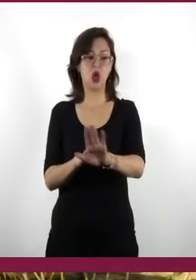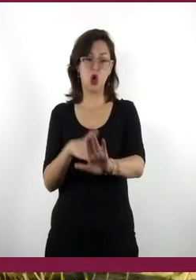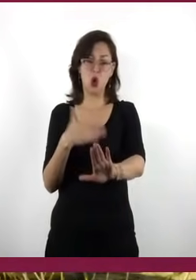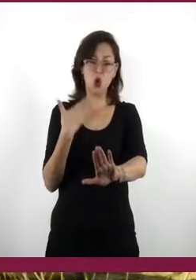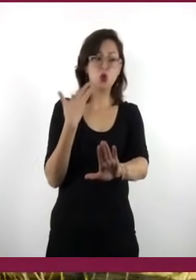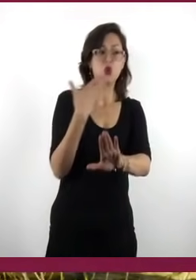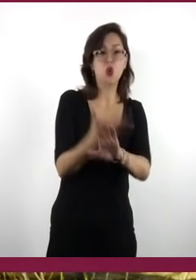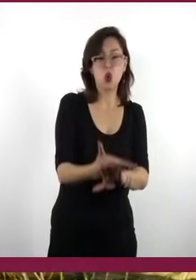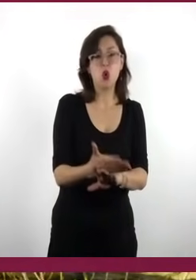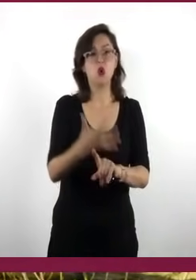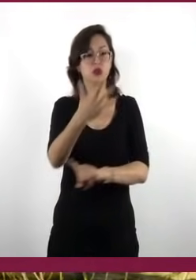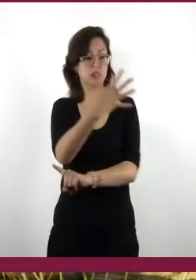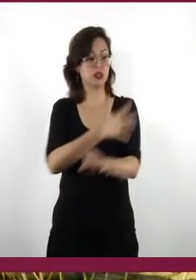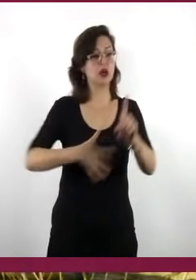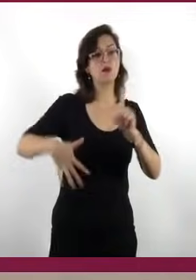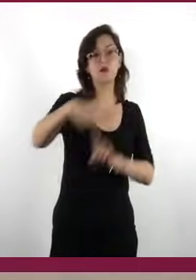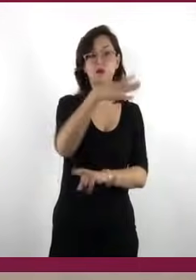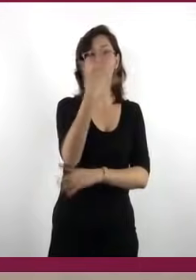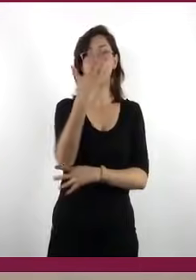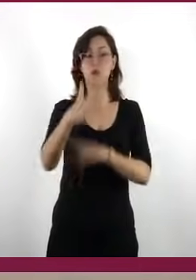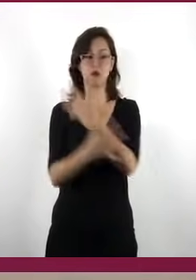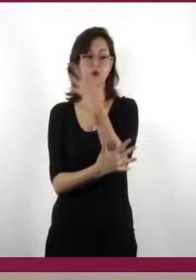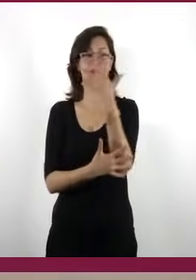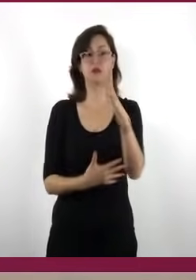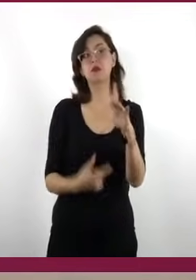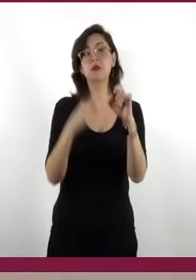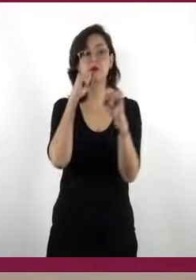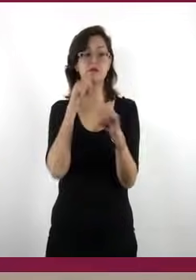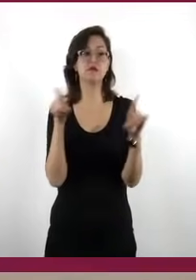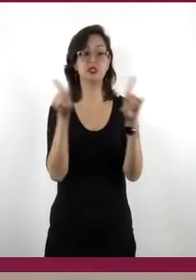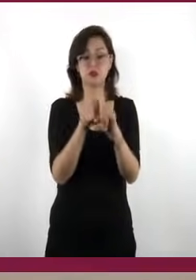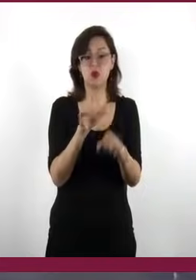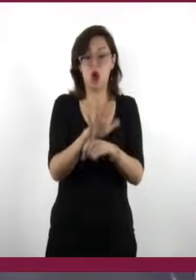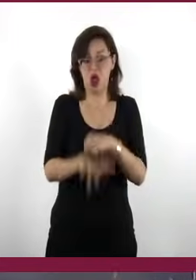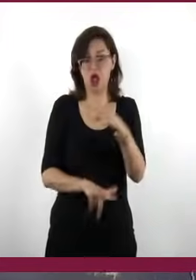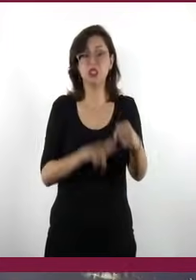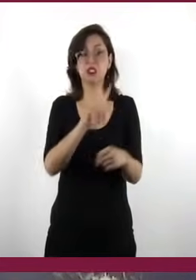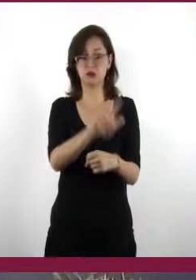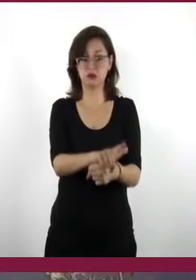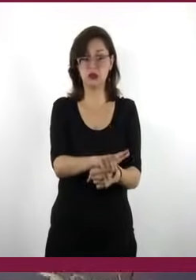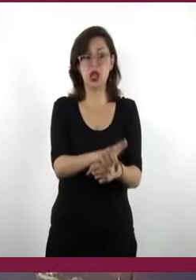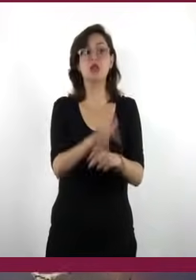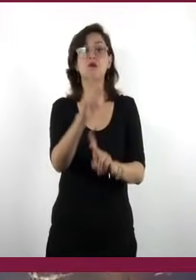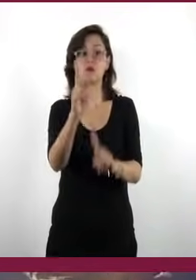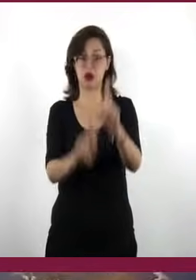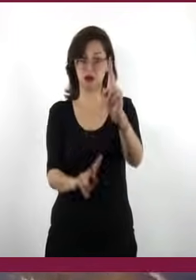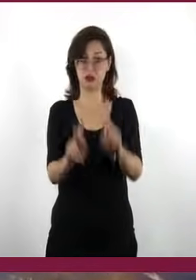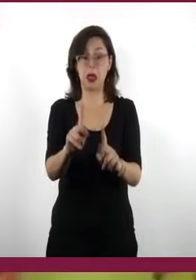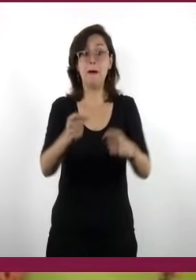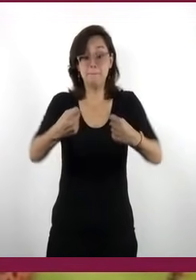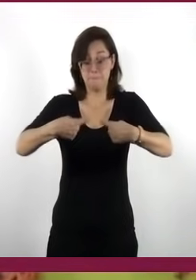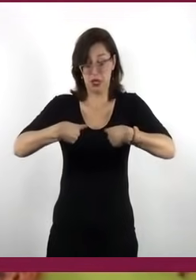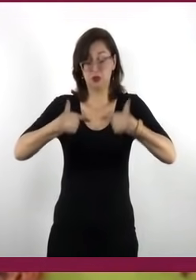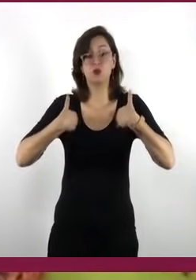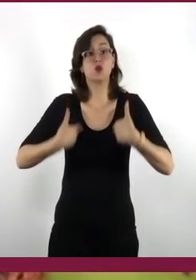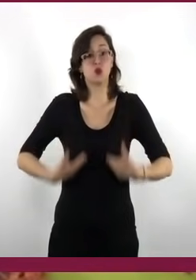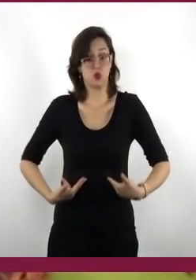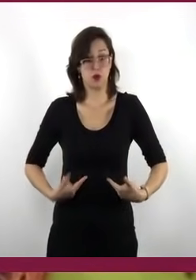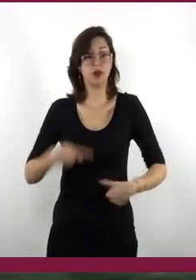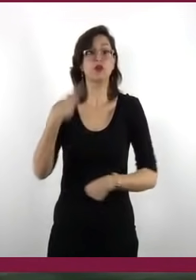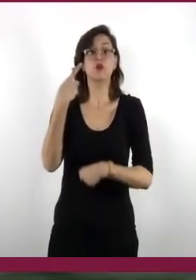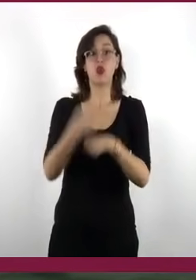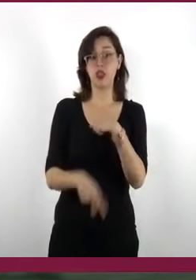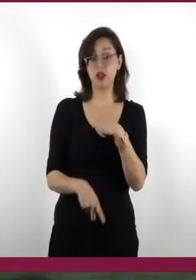la estabilidad de los ecosistemas y la supervivencia de las especies, incluida la propia. Algunos